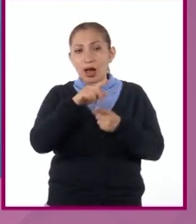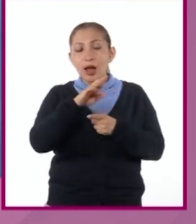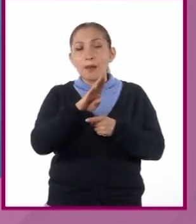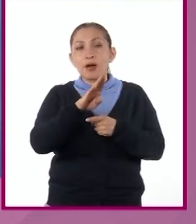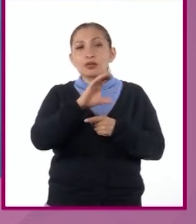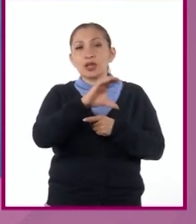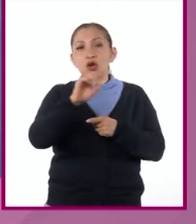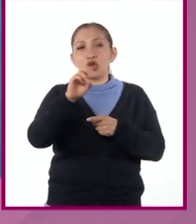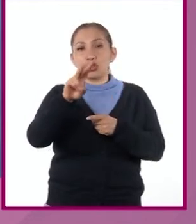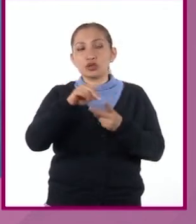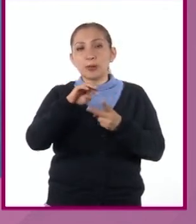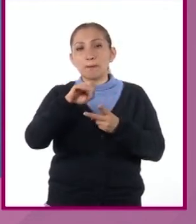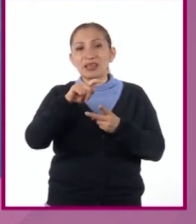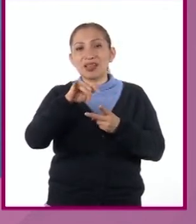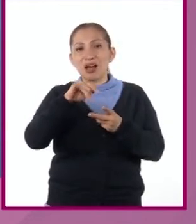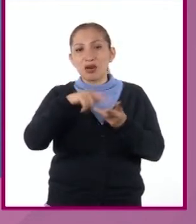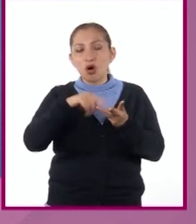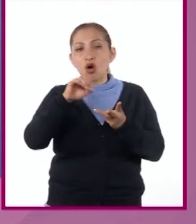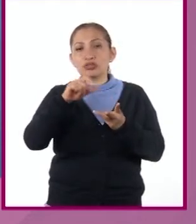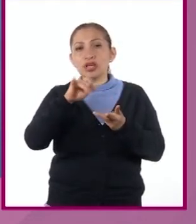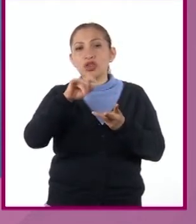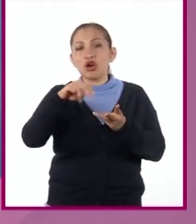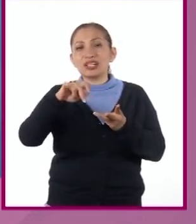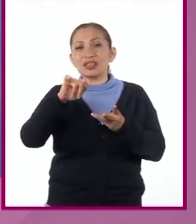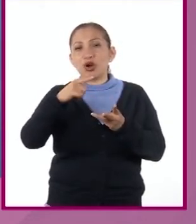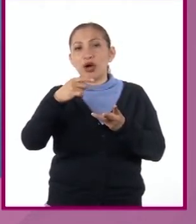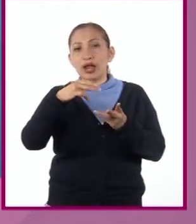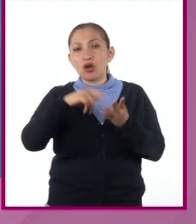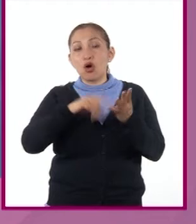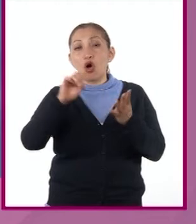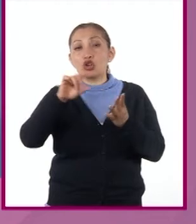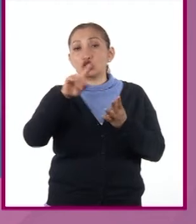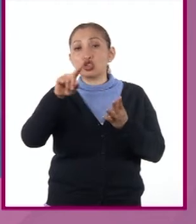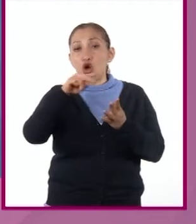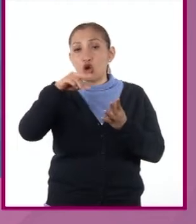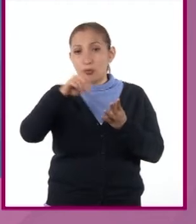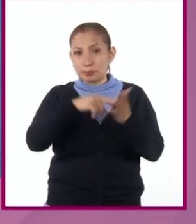de carbono, metano, óxidos de nitrógeno y ozono.